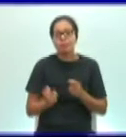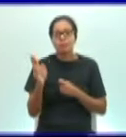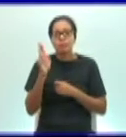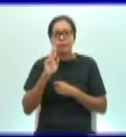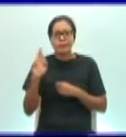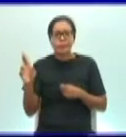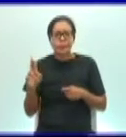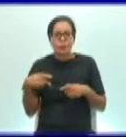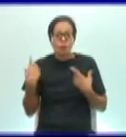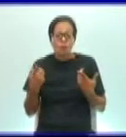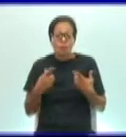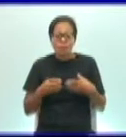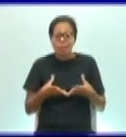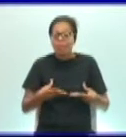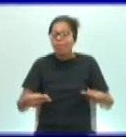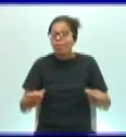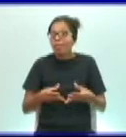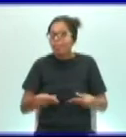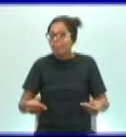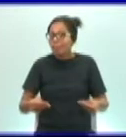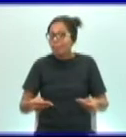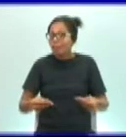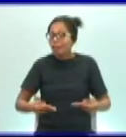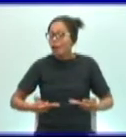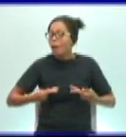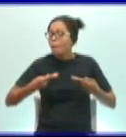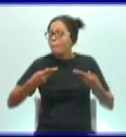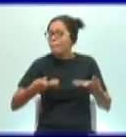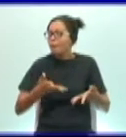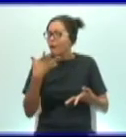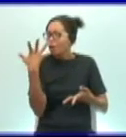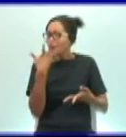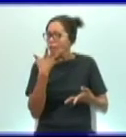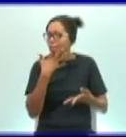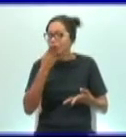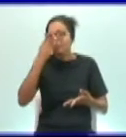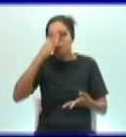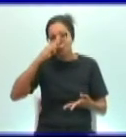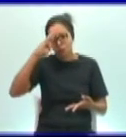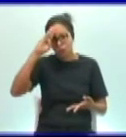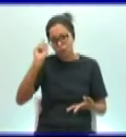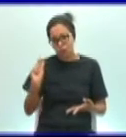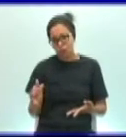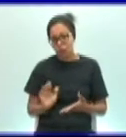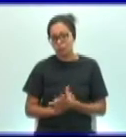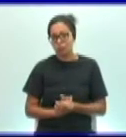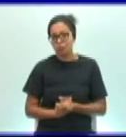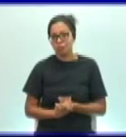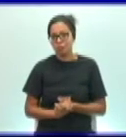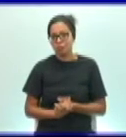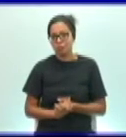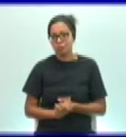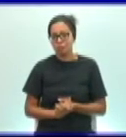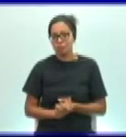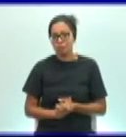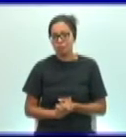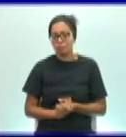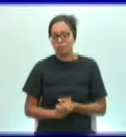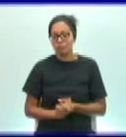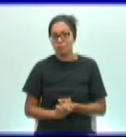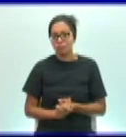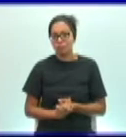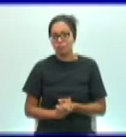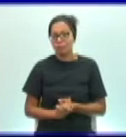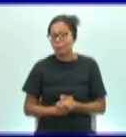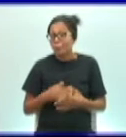tierra al cubano, obvia de aquí entrada de todos los extranjeros, sobre todo a las grandes compañías norteamericanas, pero con título